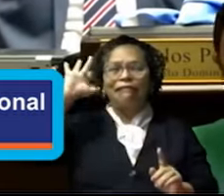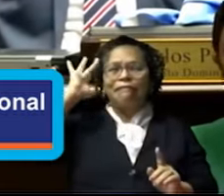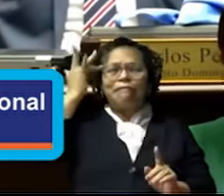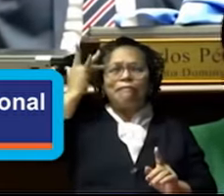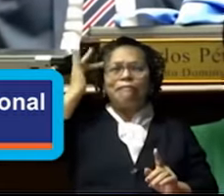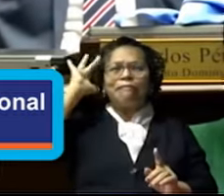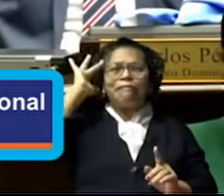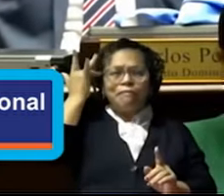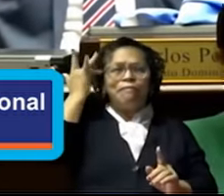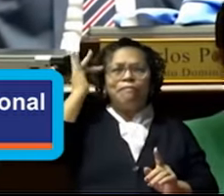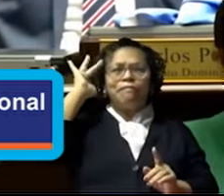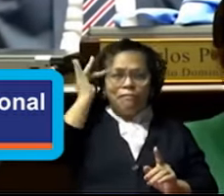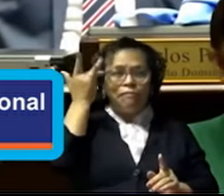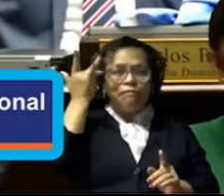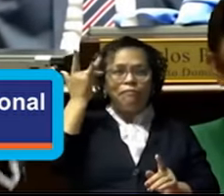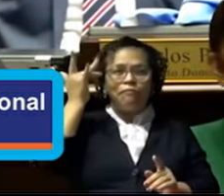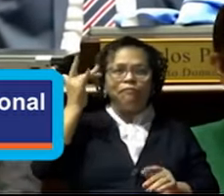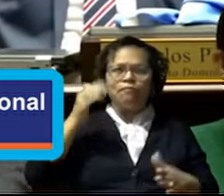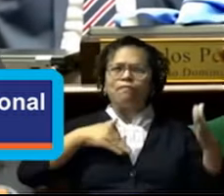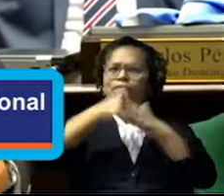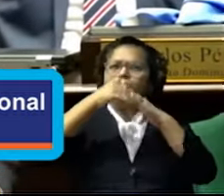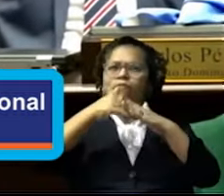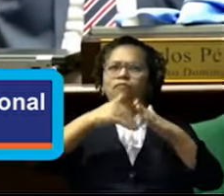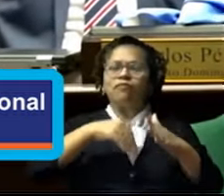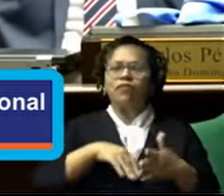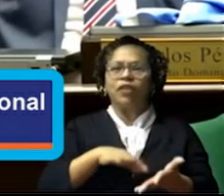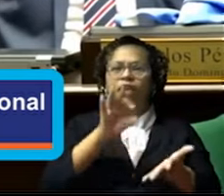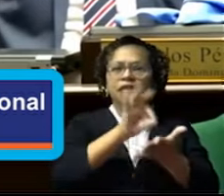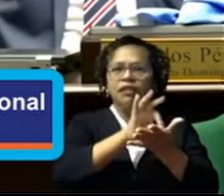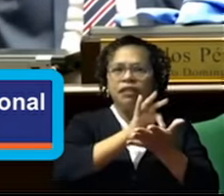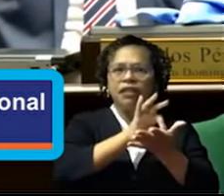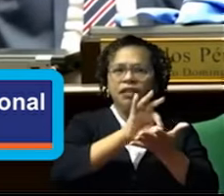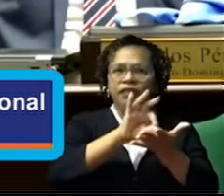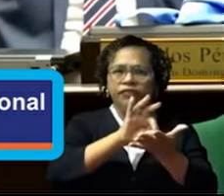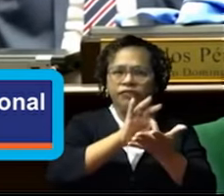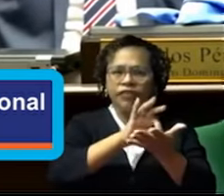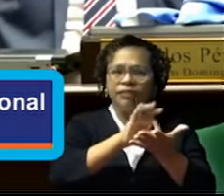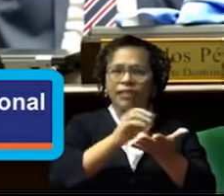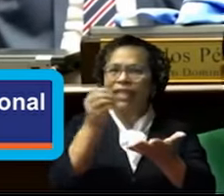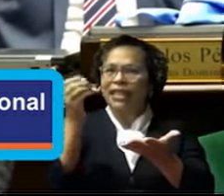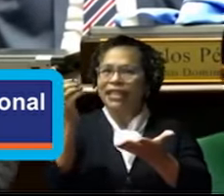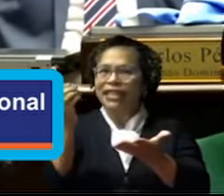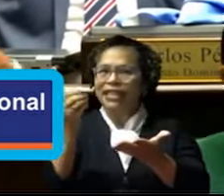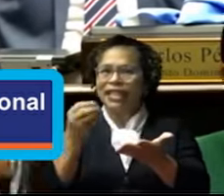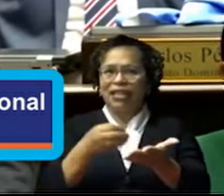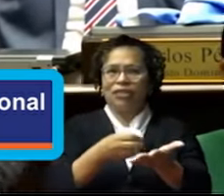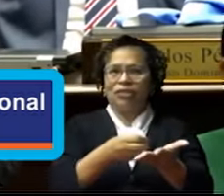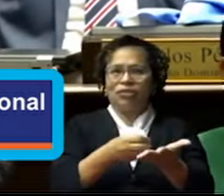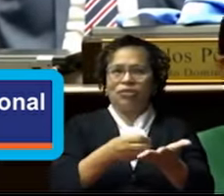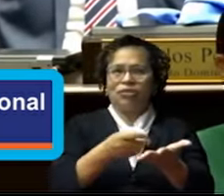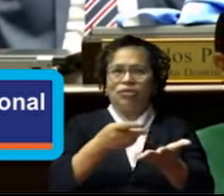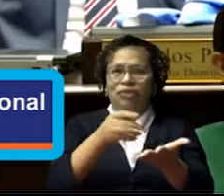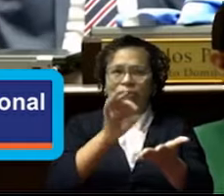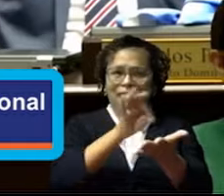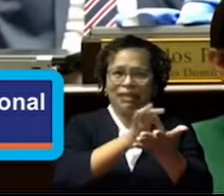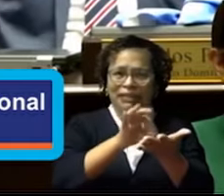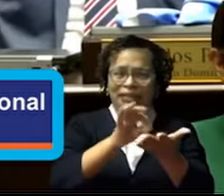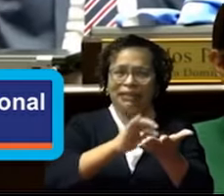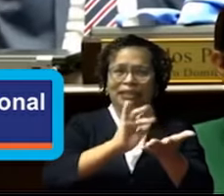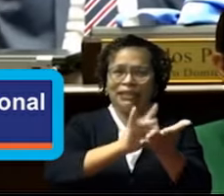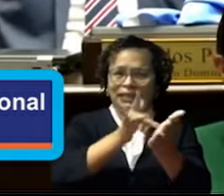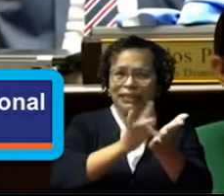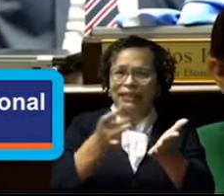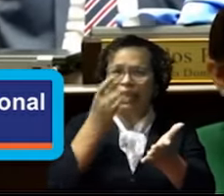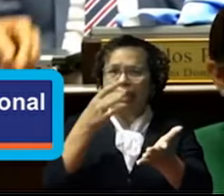ir a las farmacias a buscar su medicamento y que le digan que no cubre. La gente está harta de 3 meses de cita en los